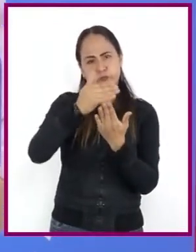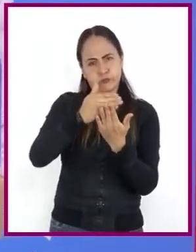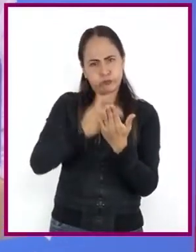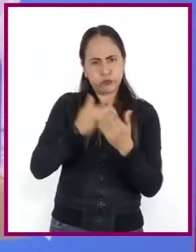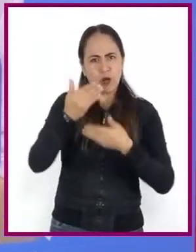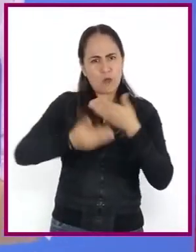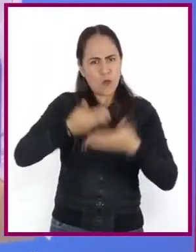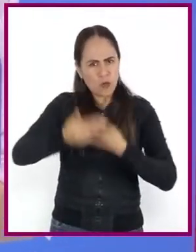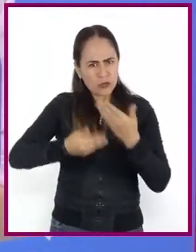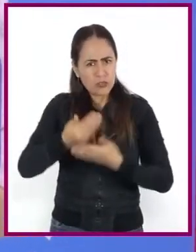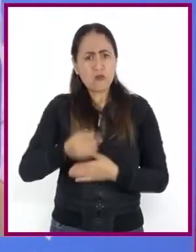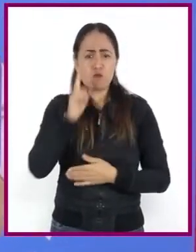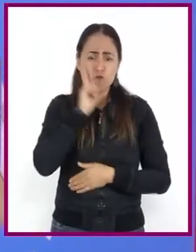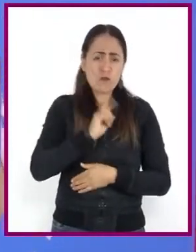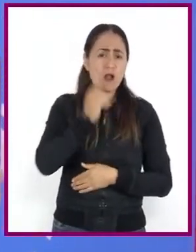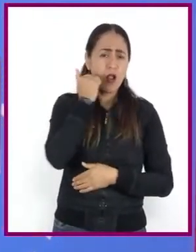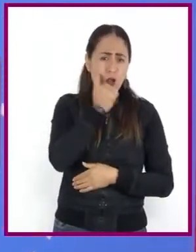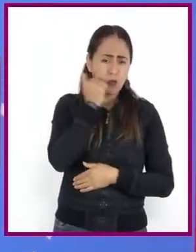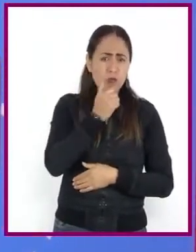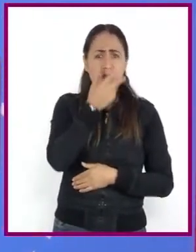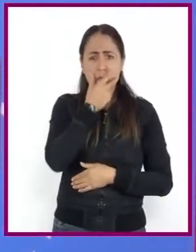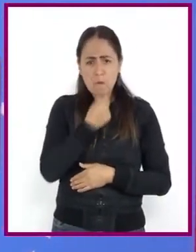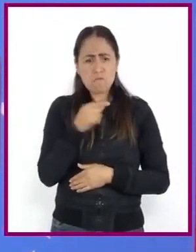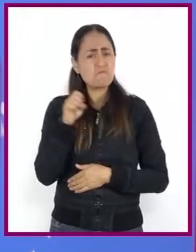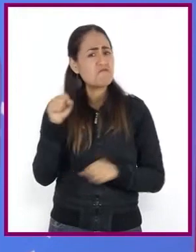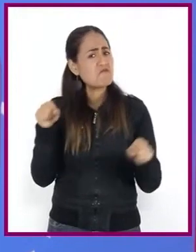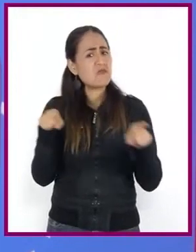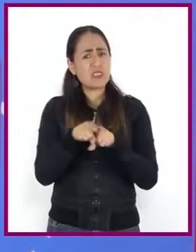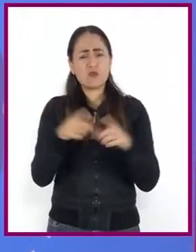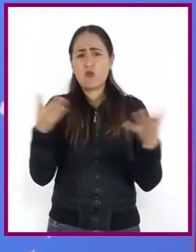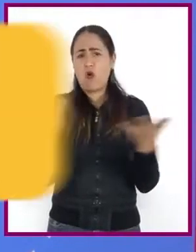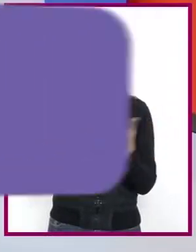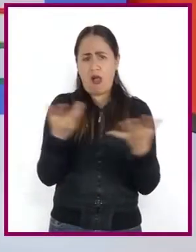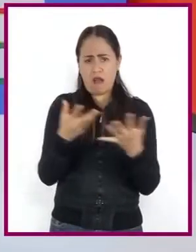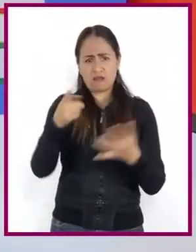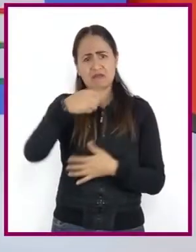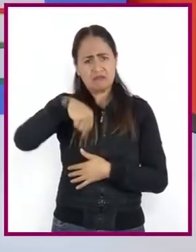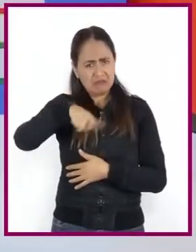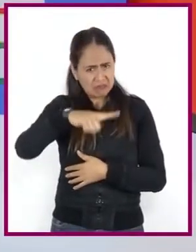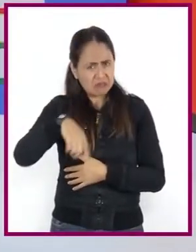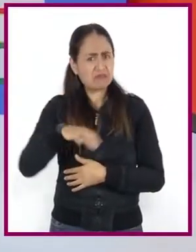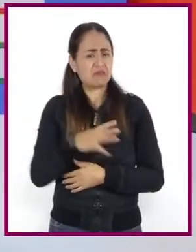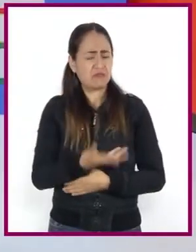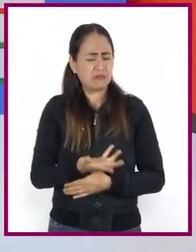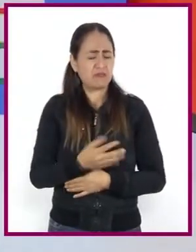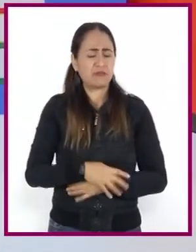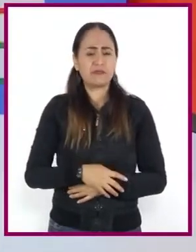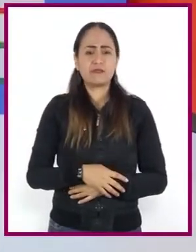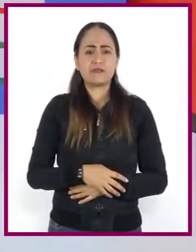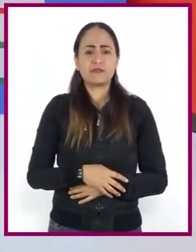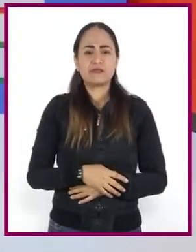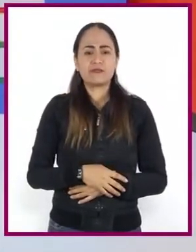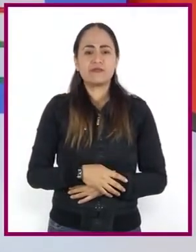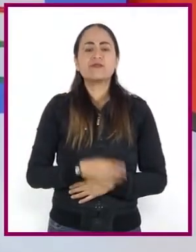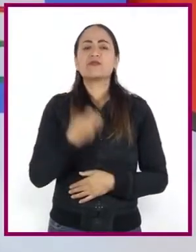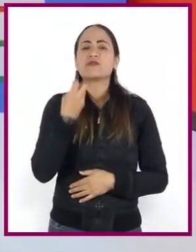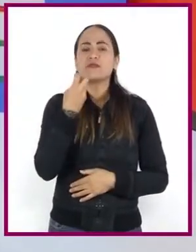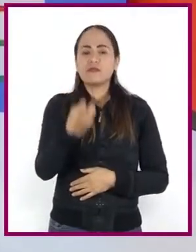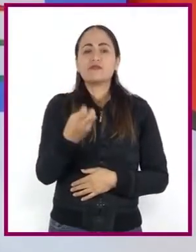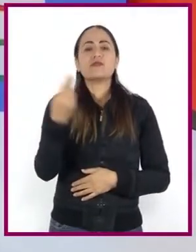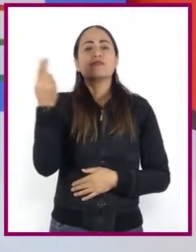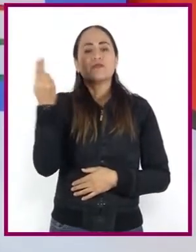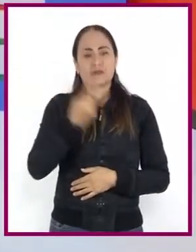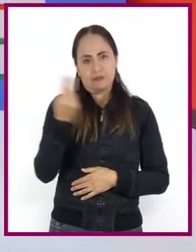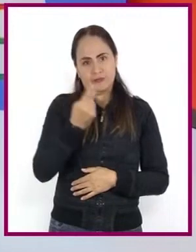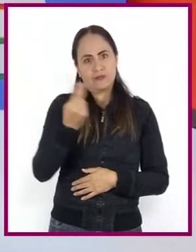alumnos también los tienen que hacer en los diversos ámbitos en los que se ven involucrados. Para esto es necesario saber